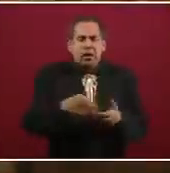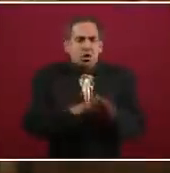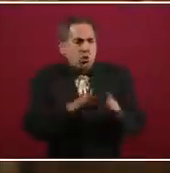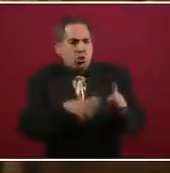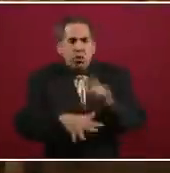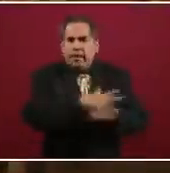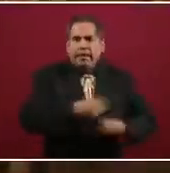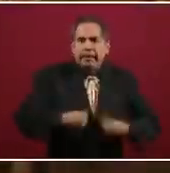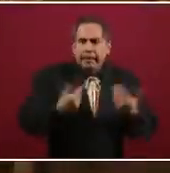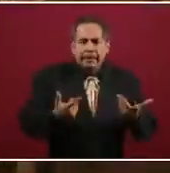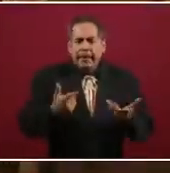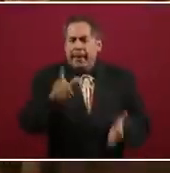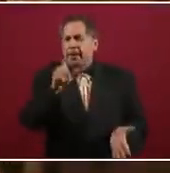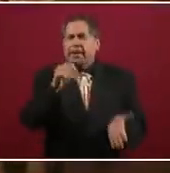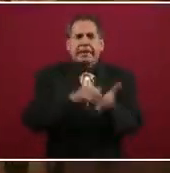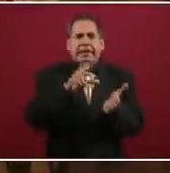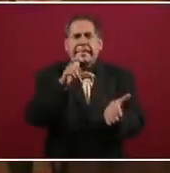mil